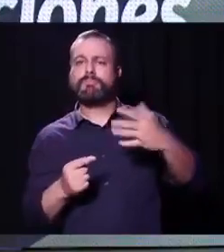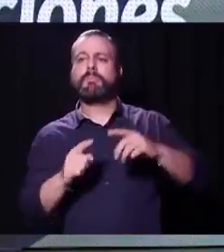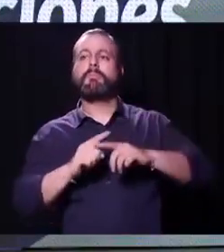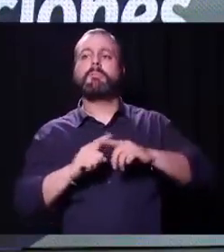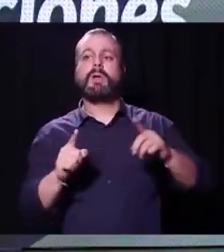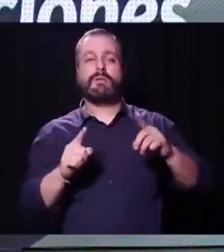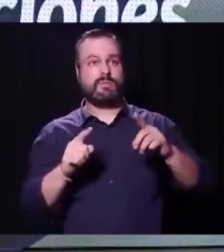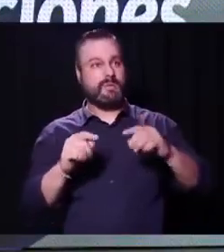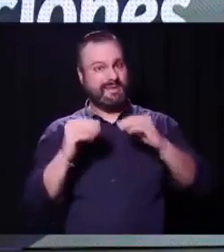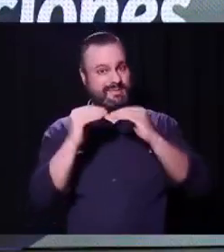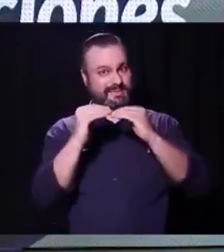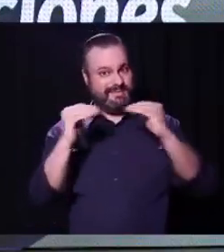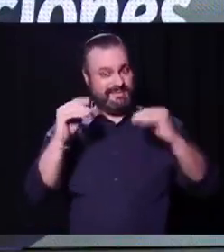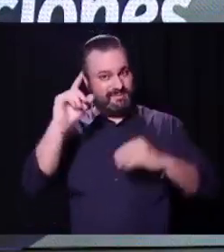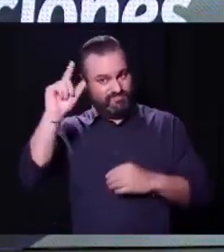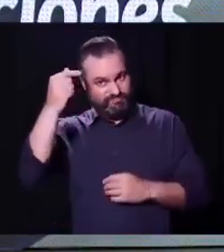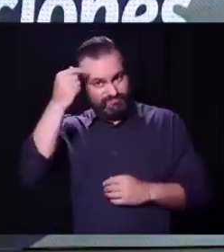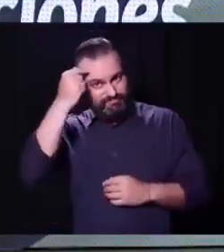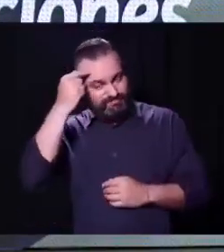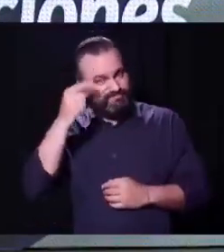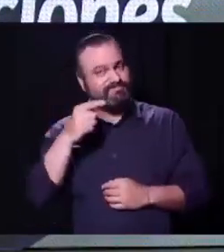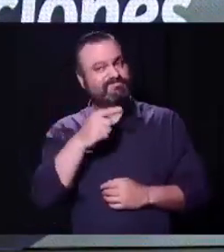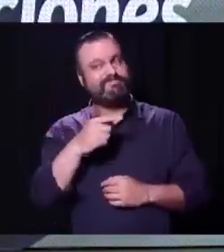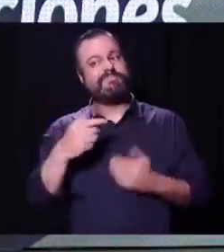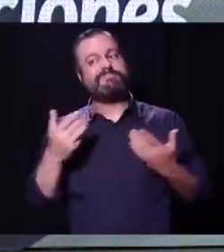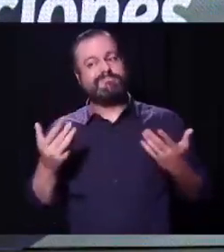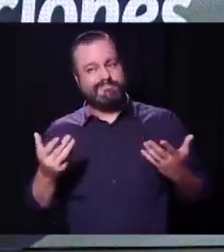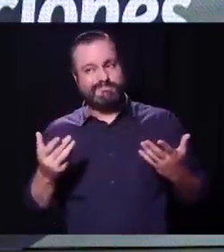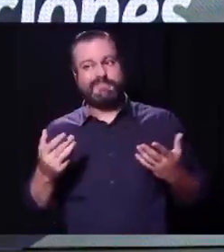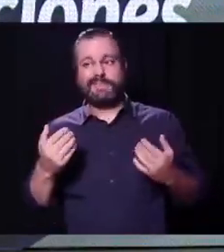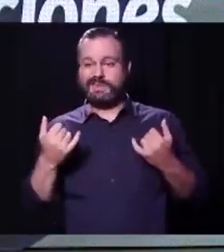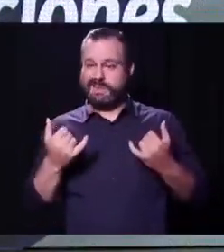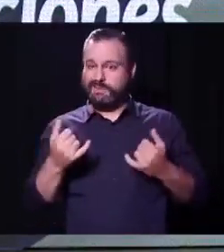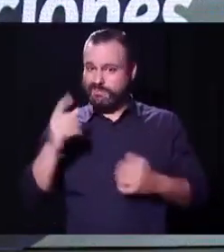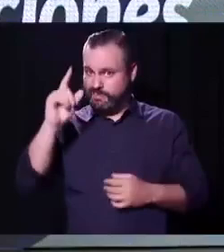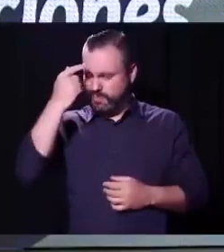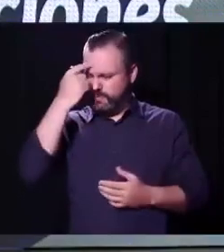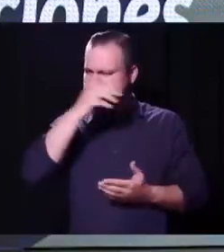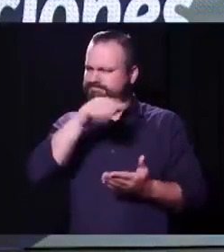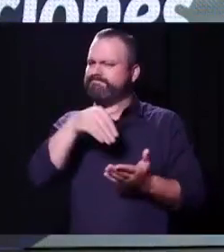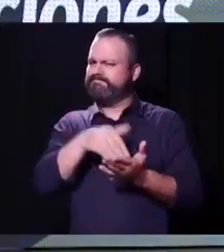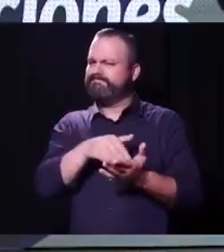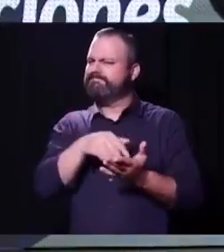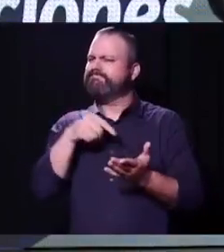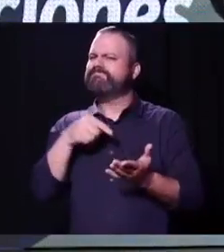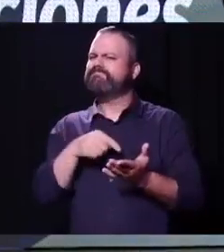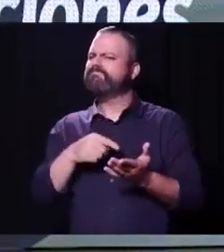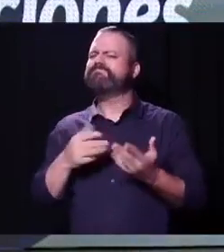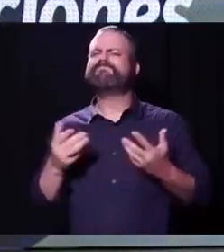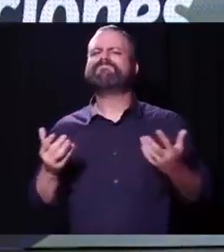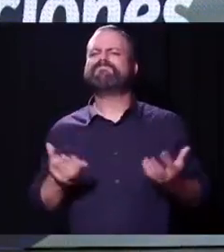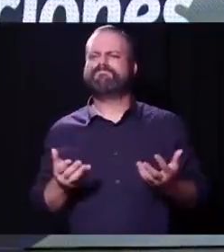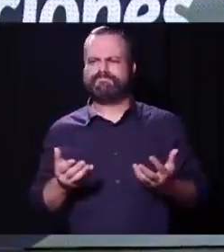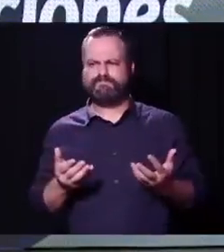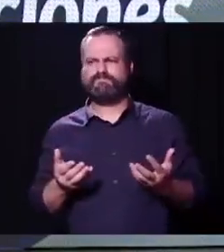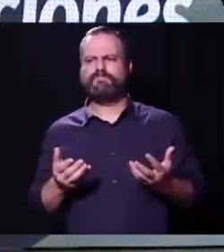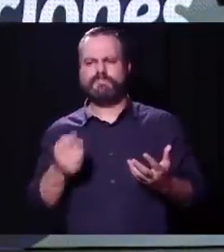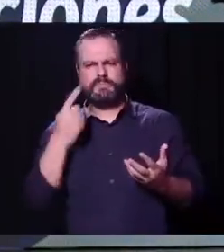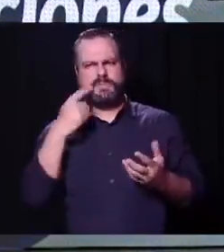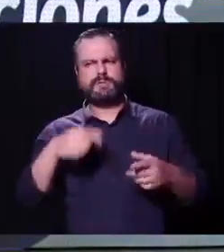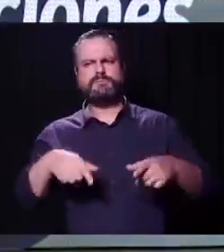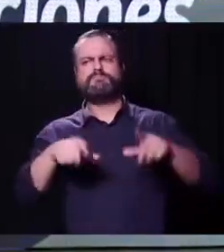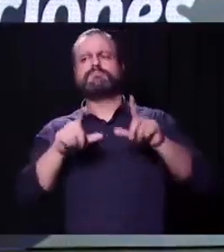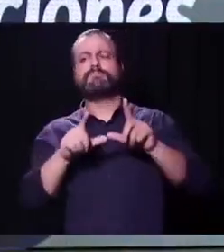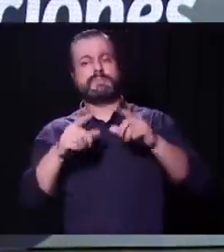gobiernos, los gobiernos centrales, el poder popular, certificar que se esté